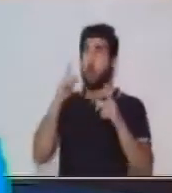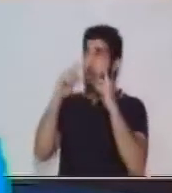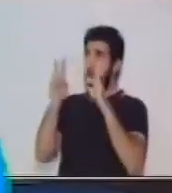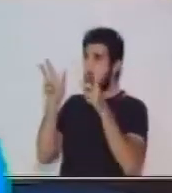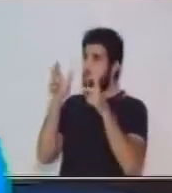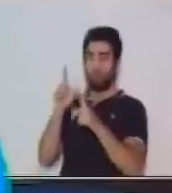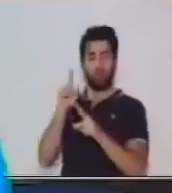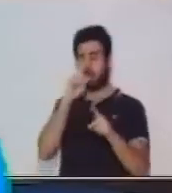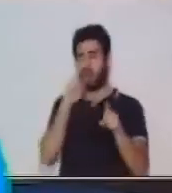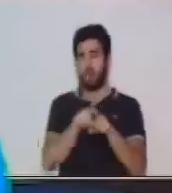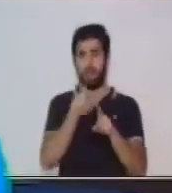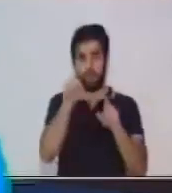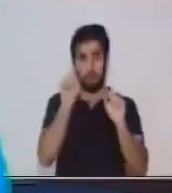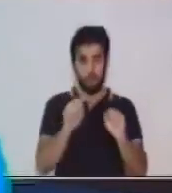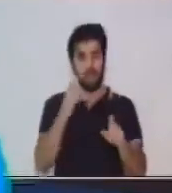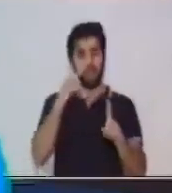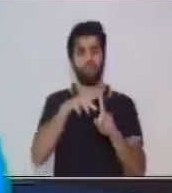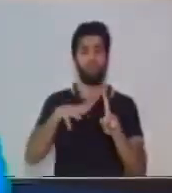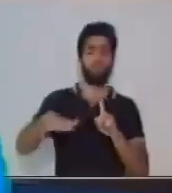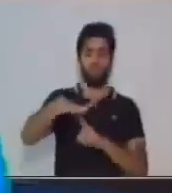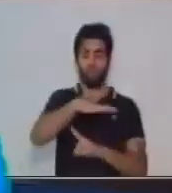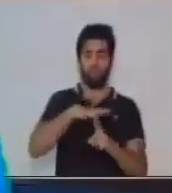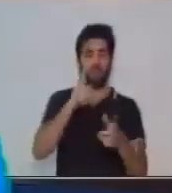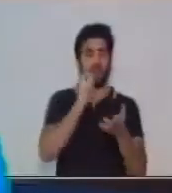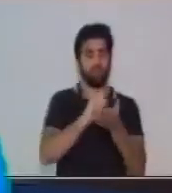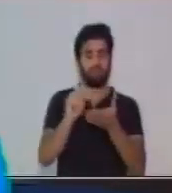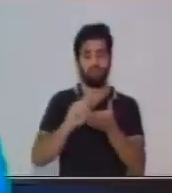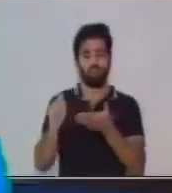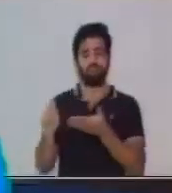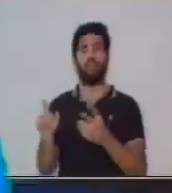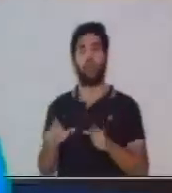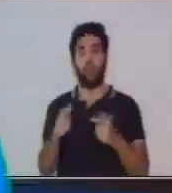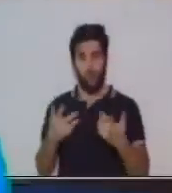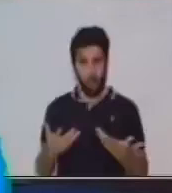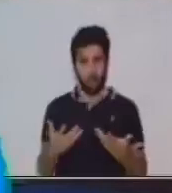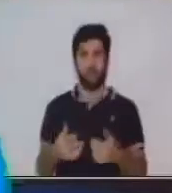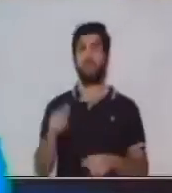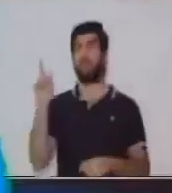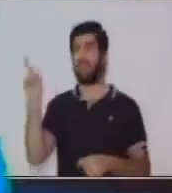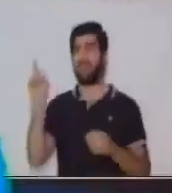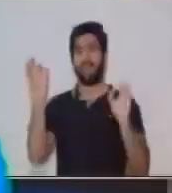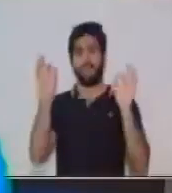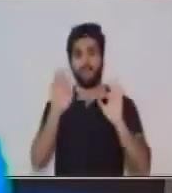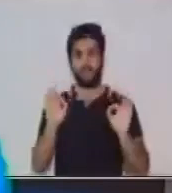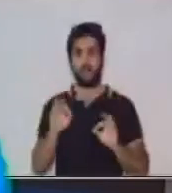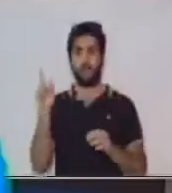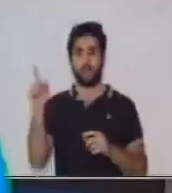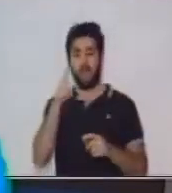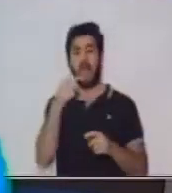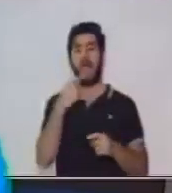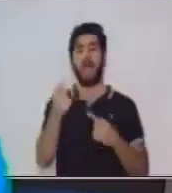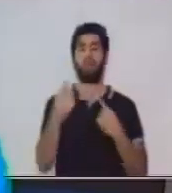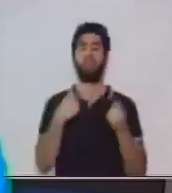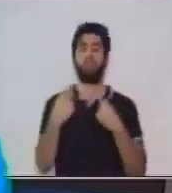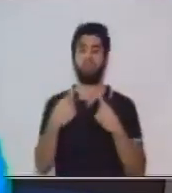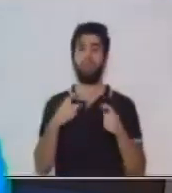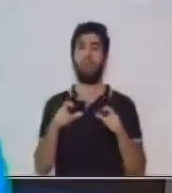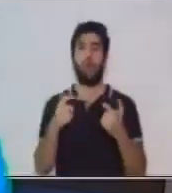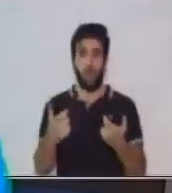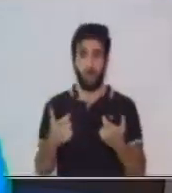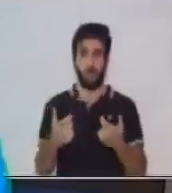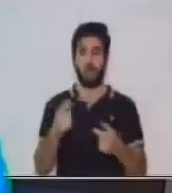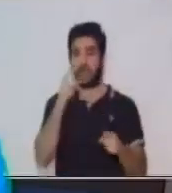también poderlo contextualizar. Entonces, volviendo, sería esa línea argumental en donde también funciona lo que respecta a la ficción y